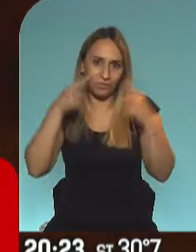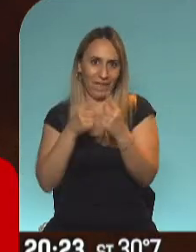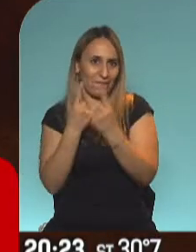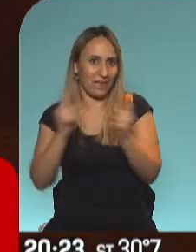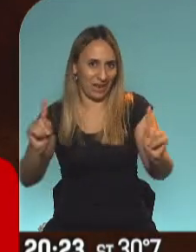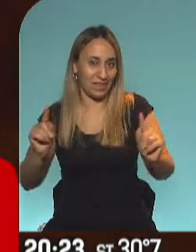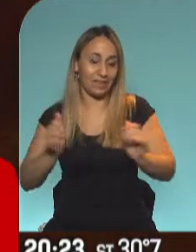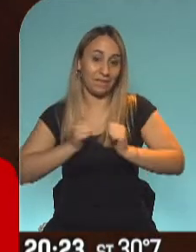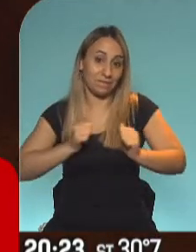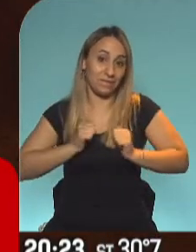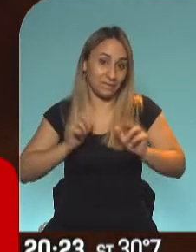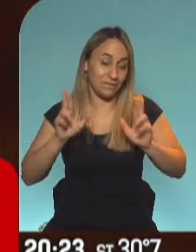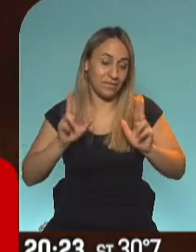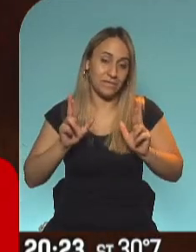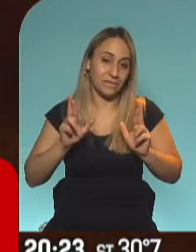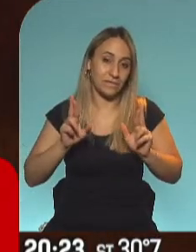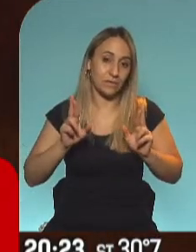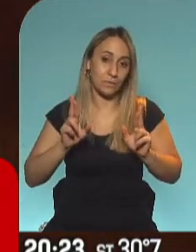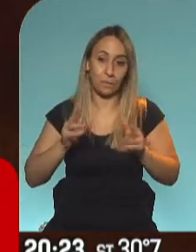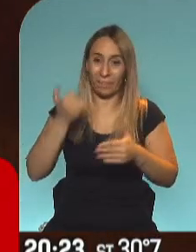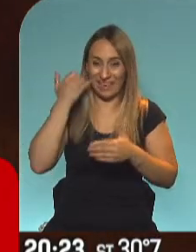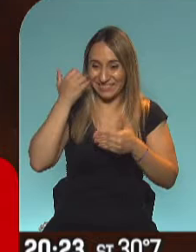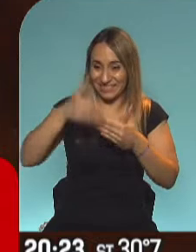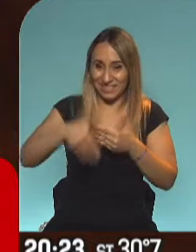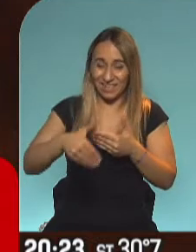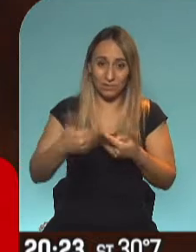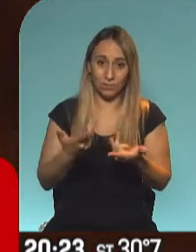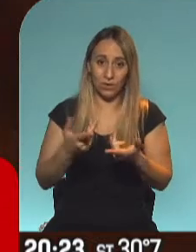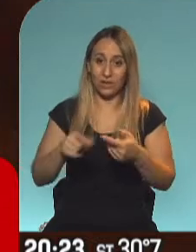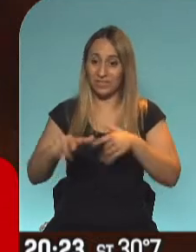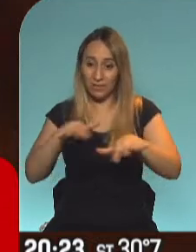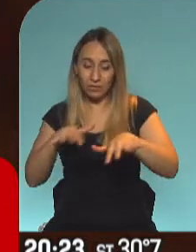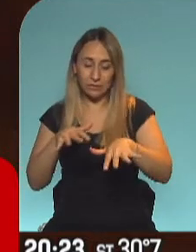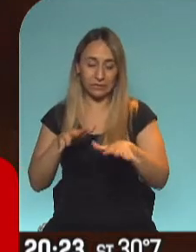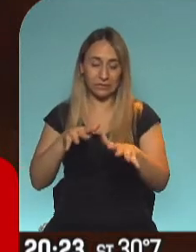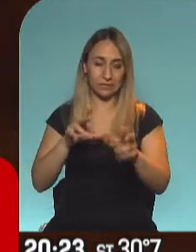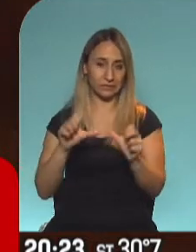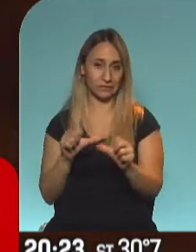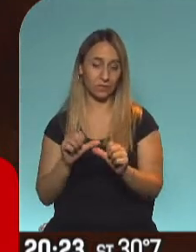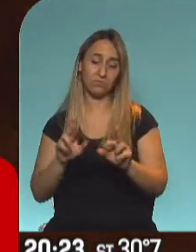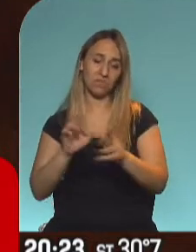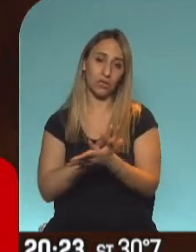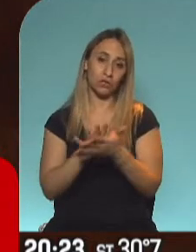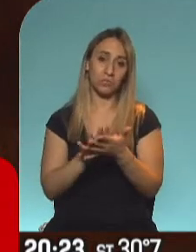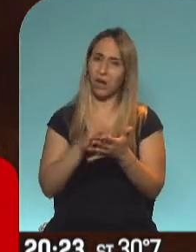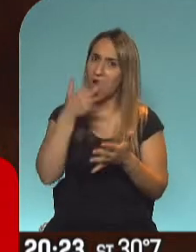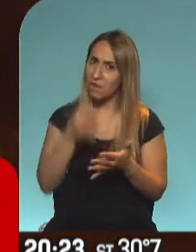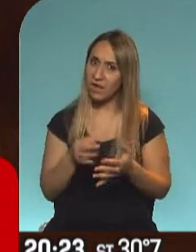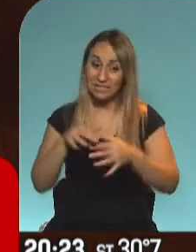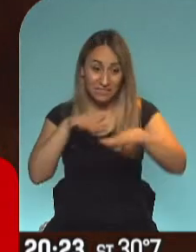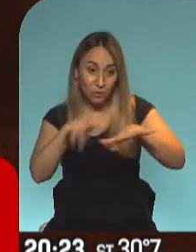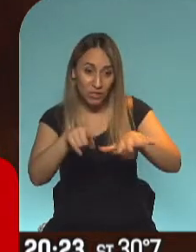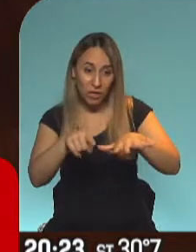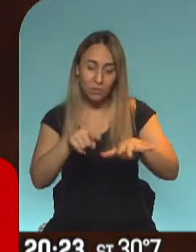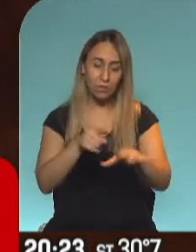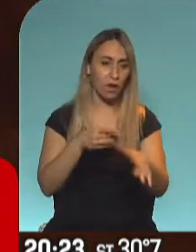naturalmente que cuanto antes podamos salir de este pantano, pero que también debo decirlo, no nos impidió hacer otras